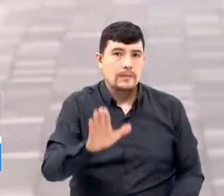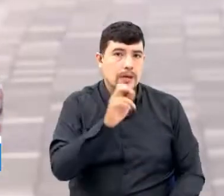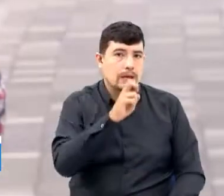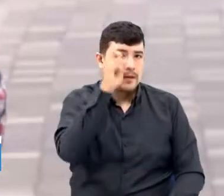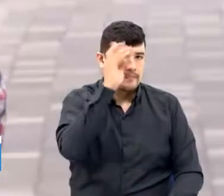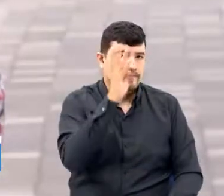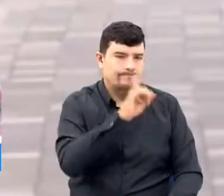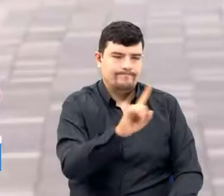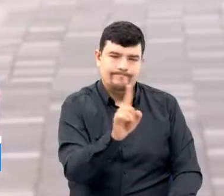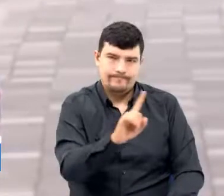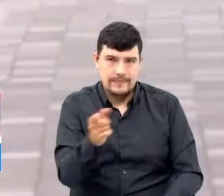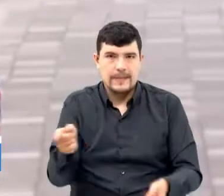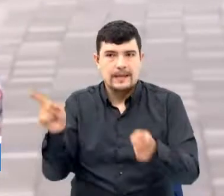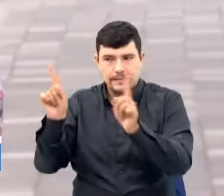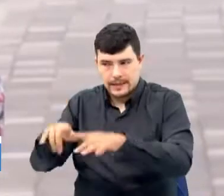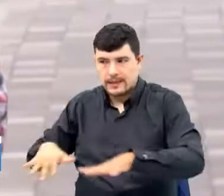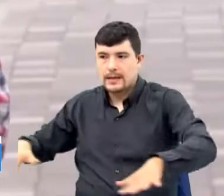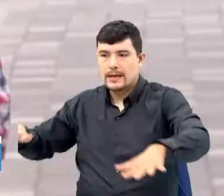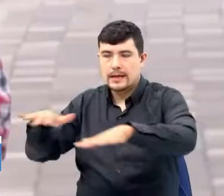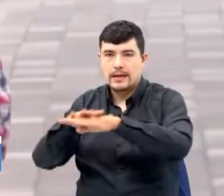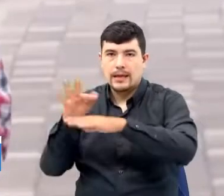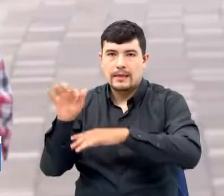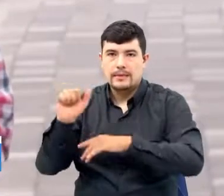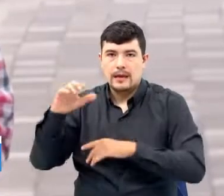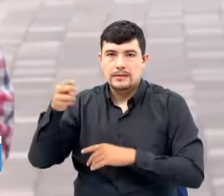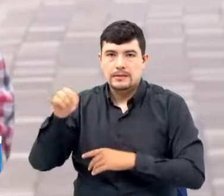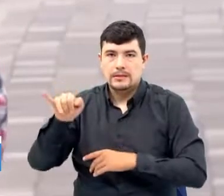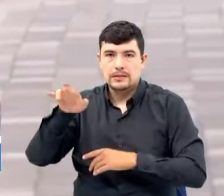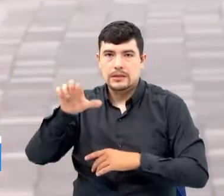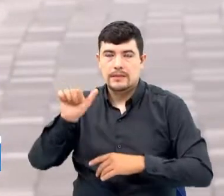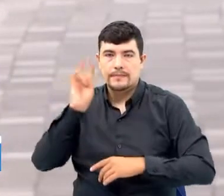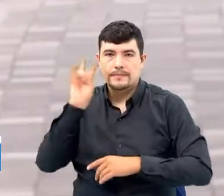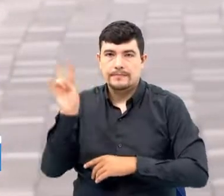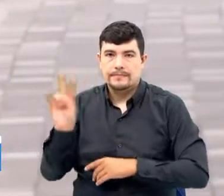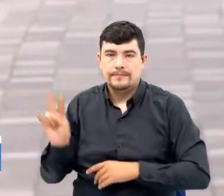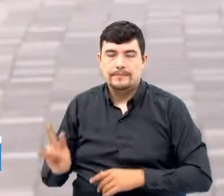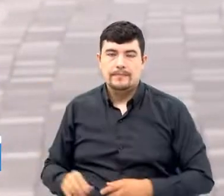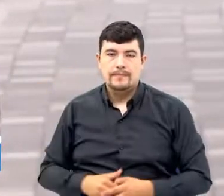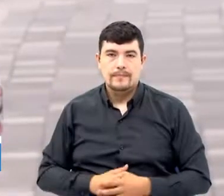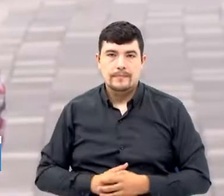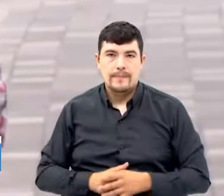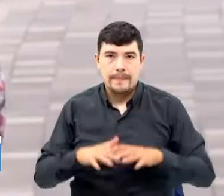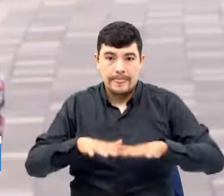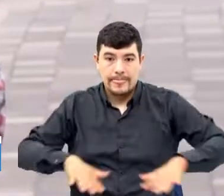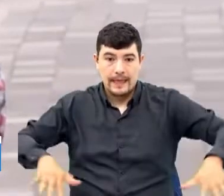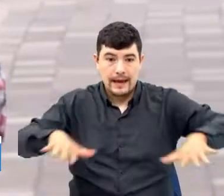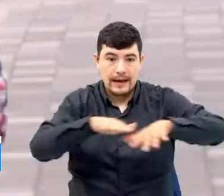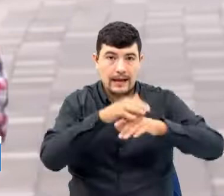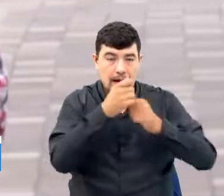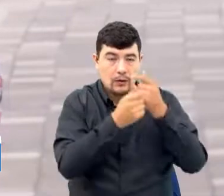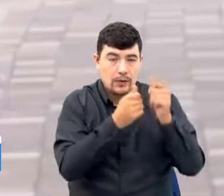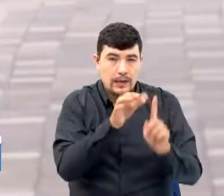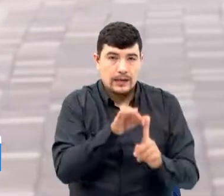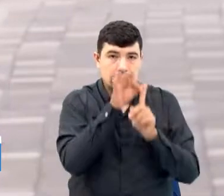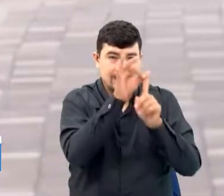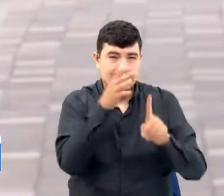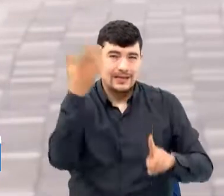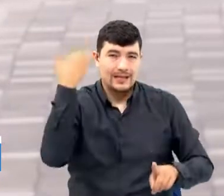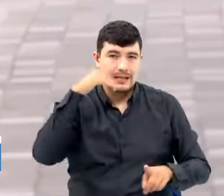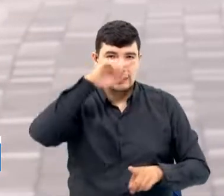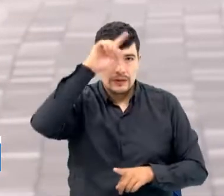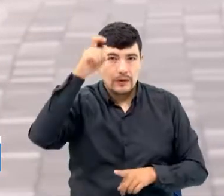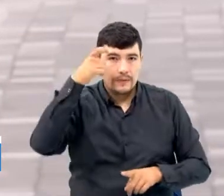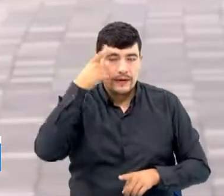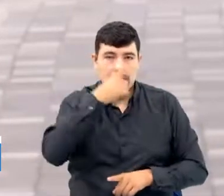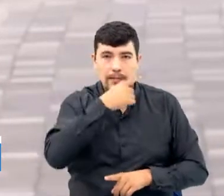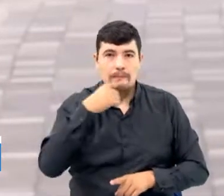mire, televidentes y compañeros, también sumado a esto, las zonas económicas especiales creadas por el anterior gobierno de Iván Duque ha llevado